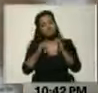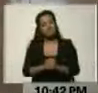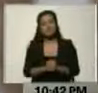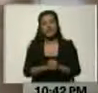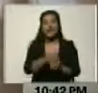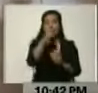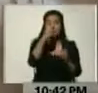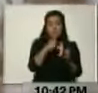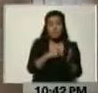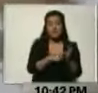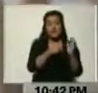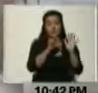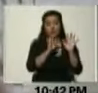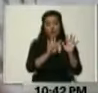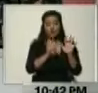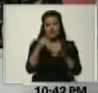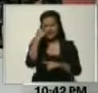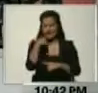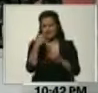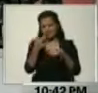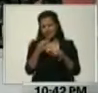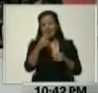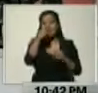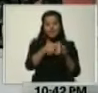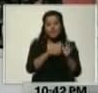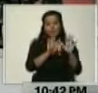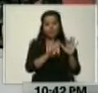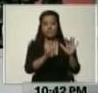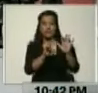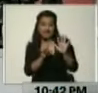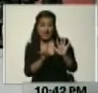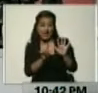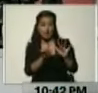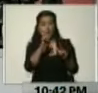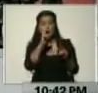96, oye, vamos a sacar la cuenta, repito, 96, 2006,